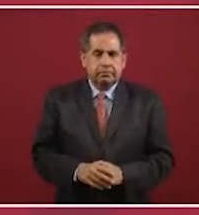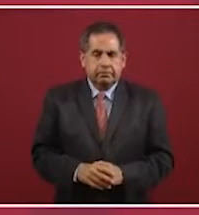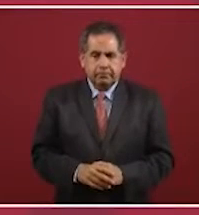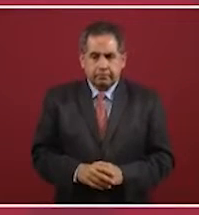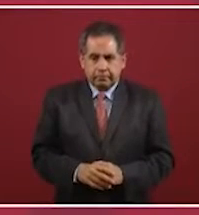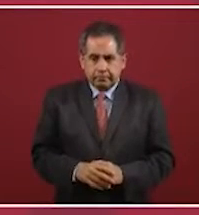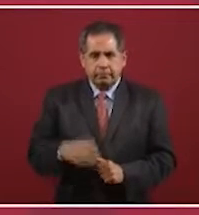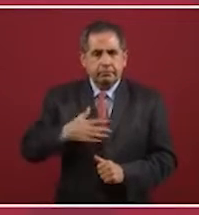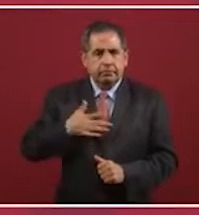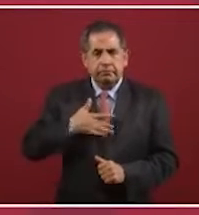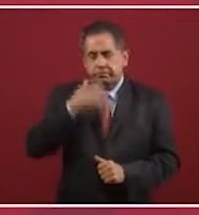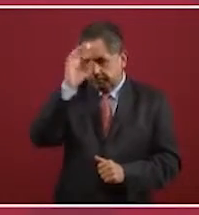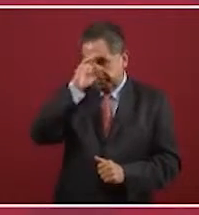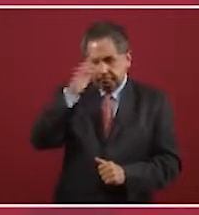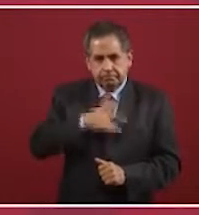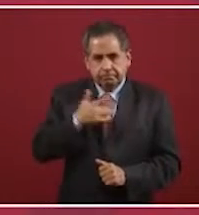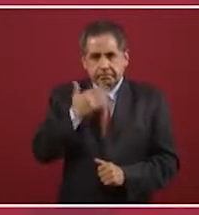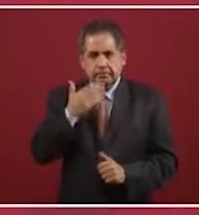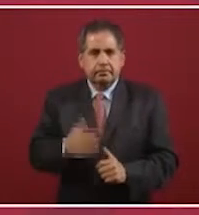con mi conciencia.